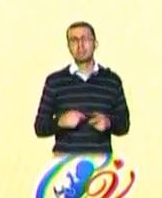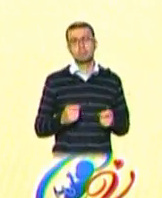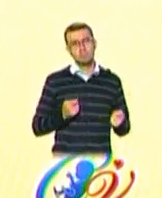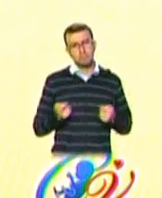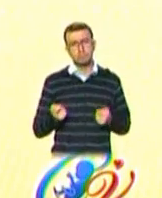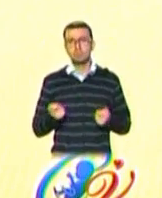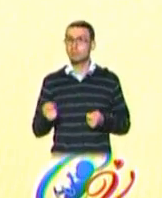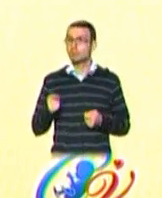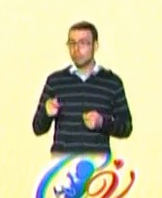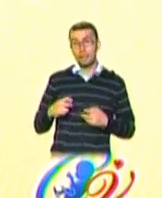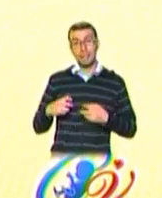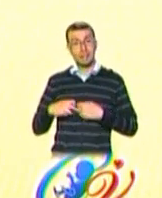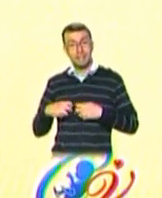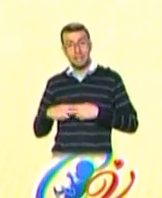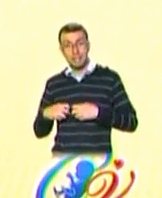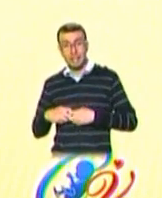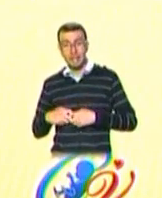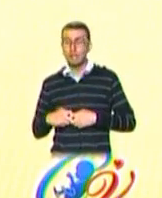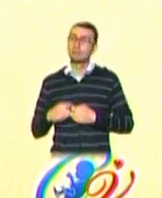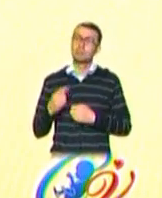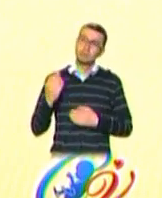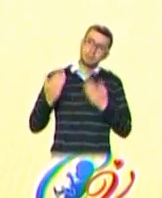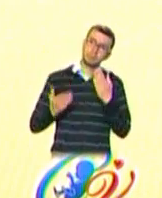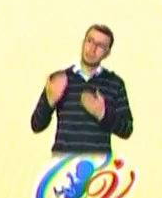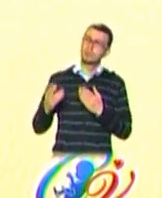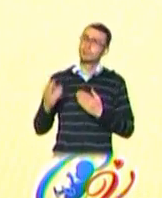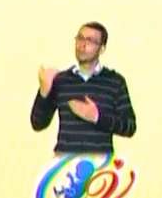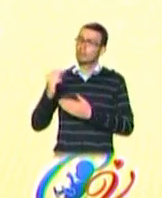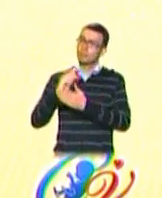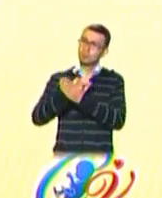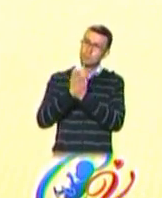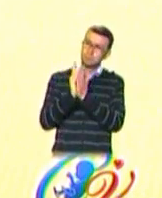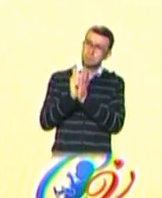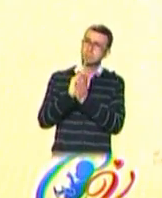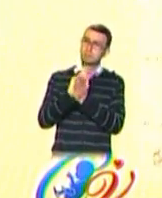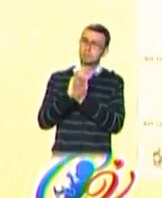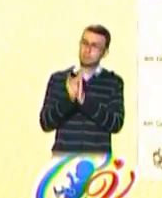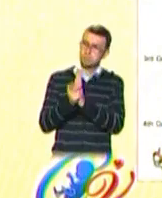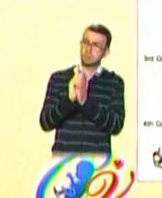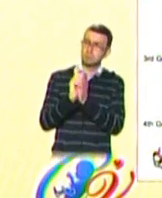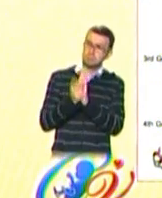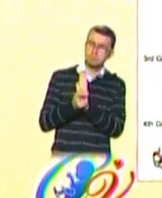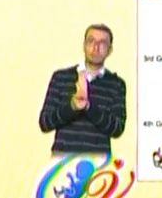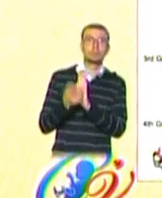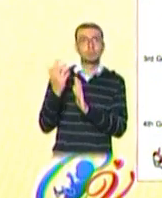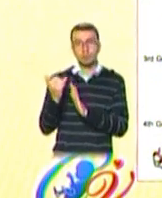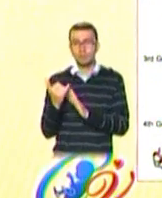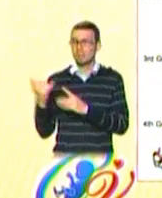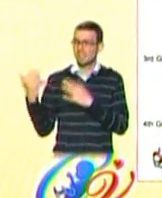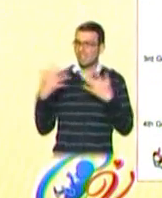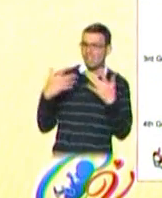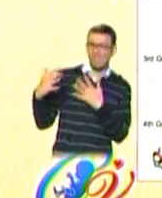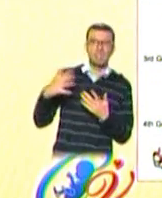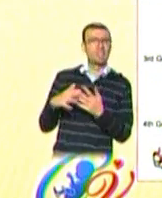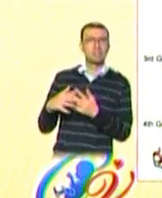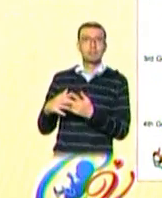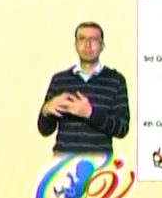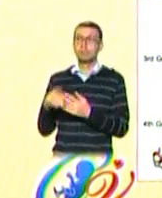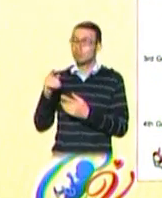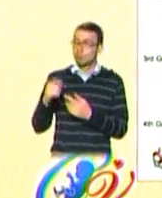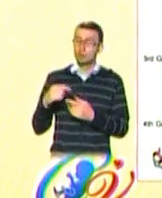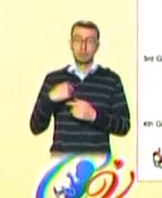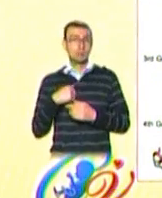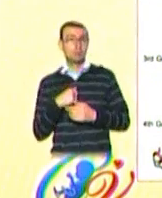la energía para medir equipos, para utilizar equipos, para hacer guerras o para alterar la información de nuestras